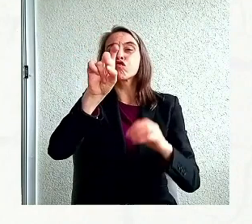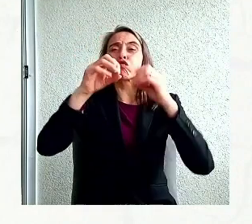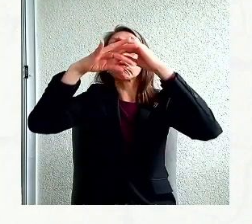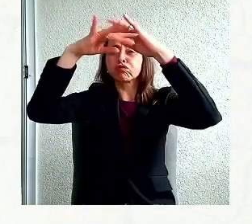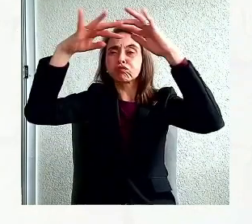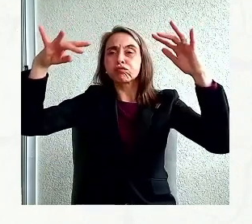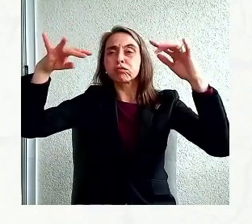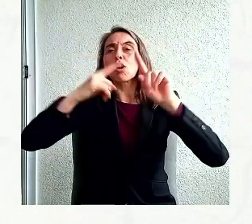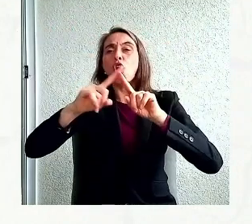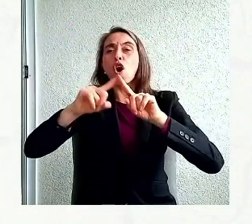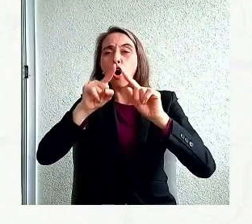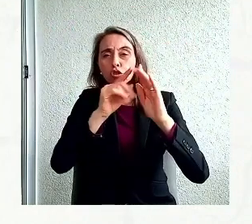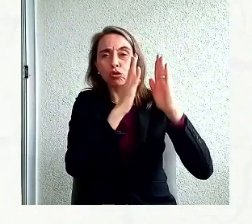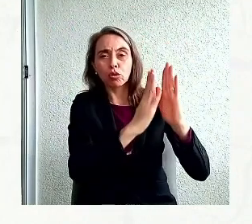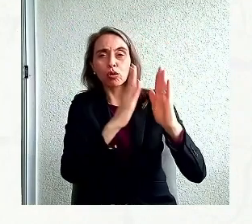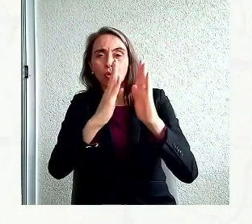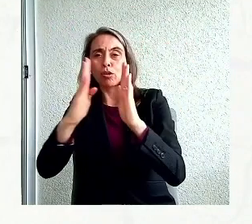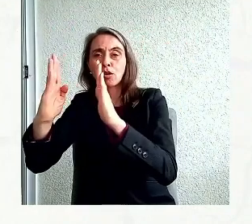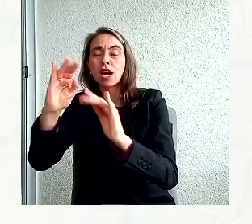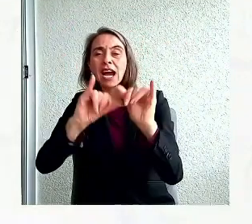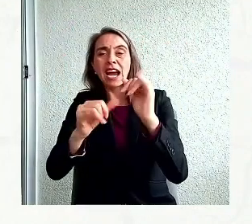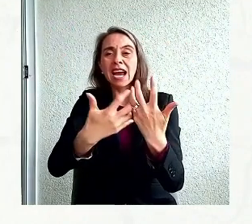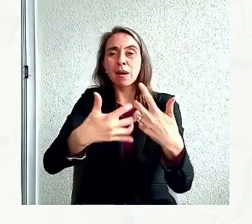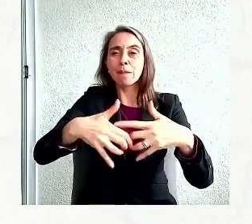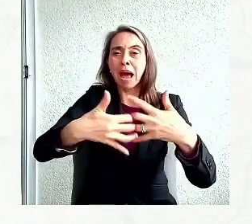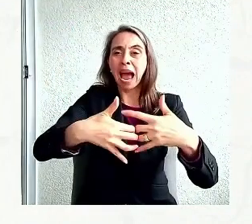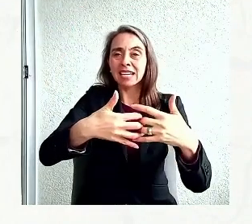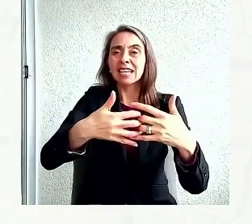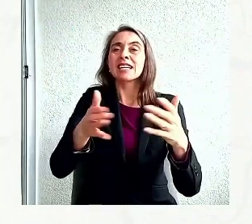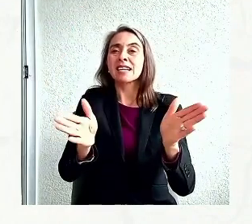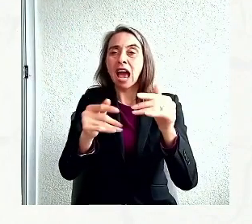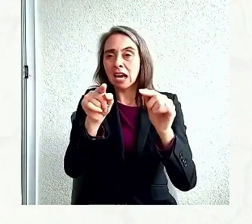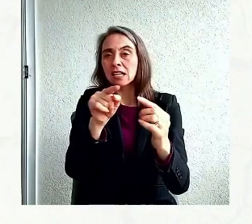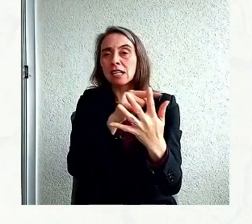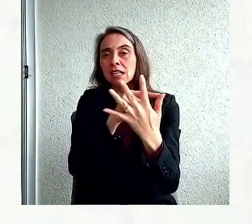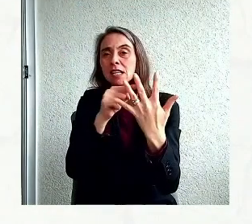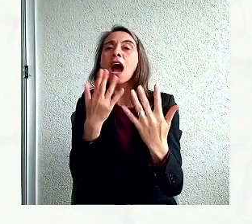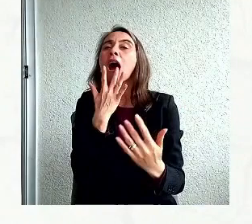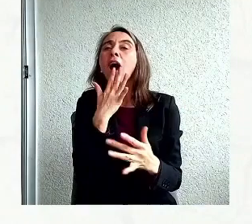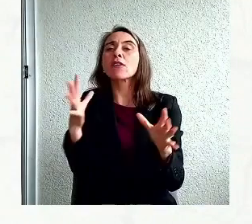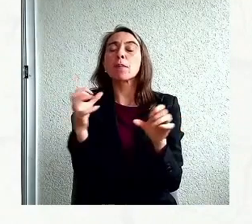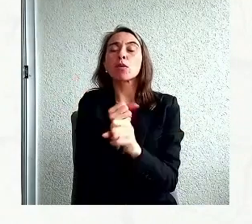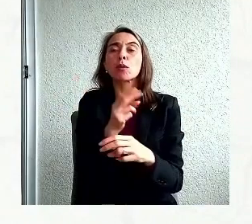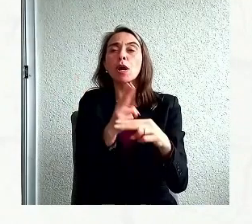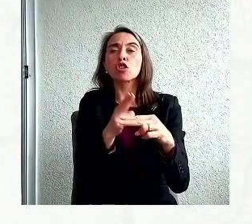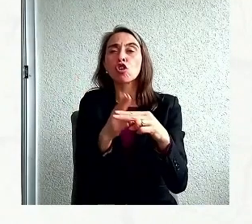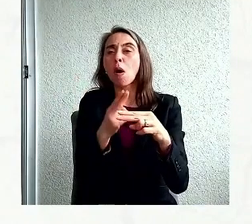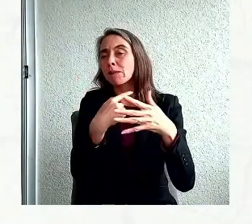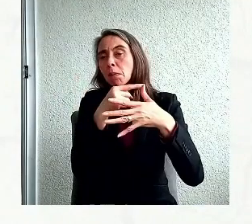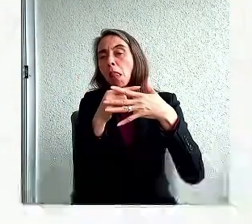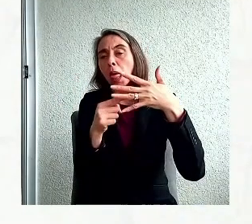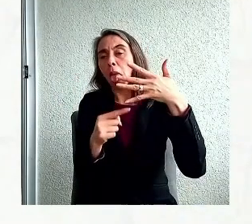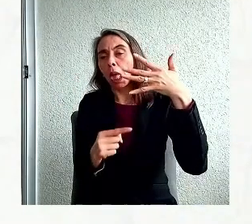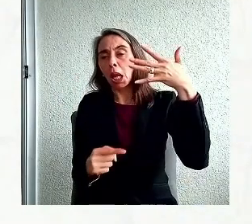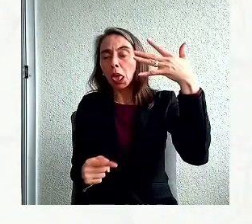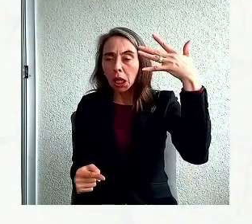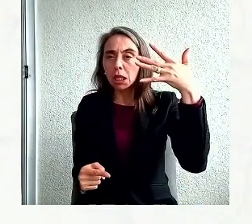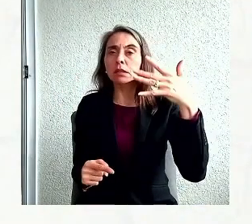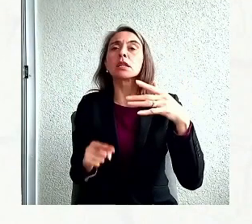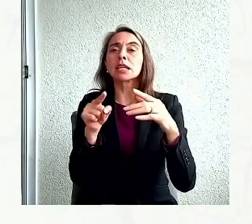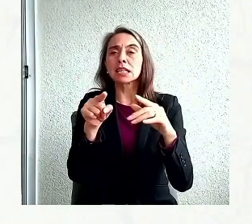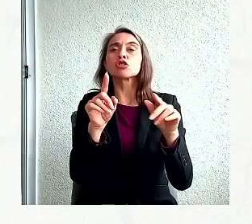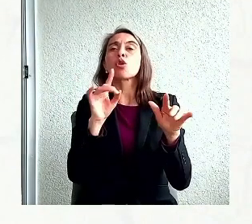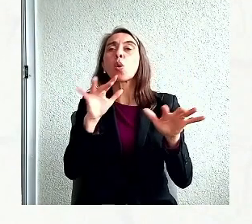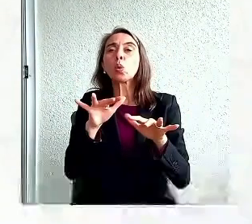sedimentable, espectrómetros de masa para medir en tiempo real precursores de PM2,5, medidores de altura de nieve de ultrasonido,